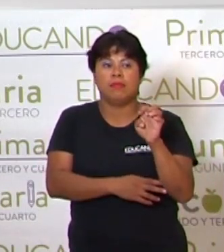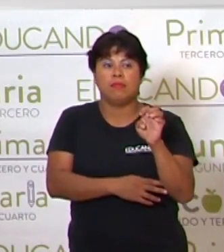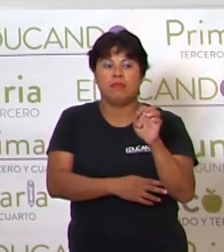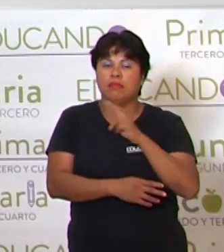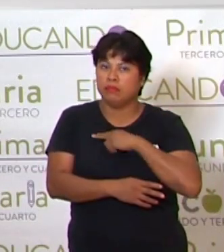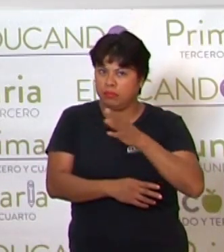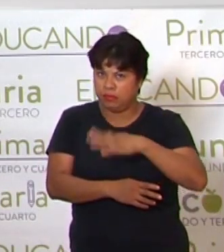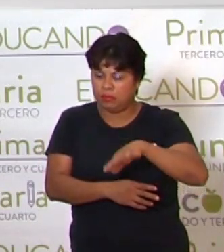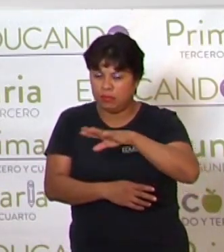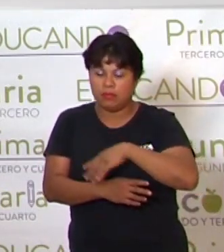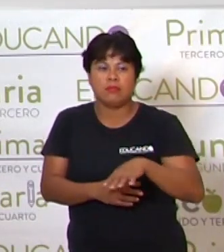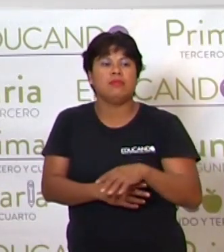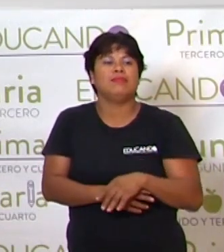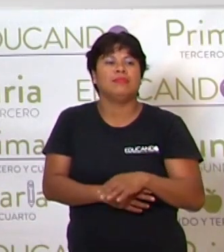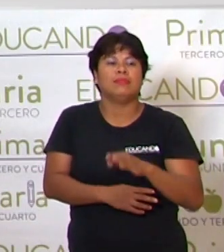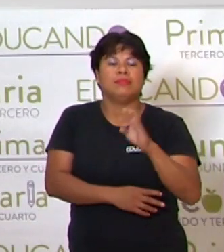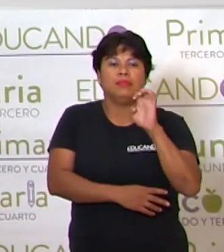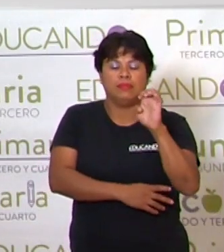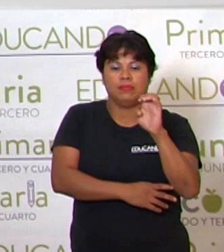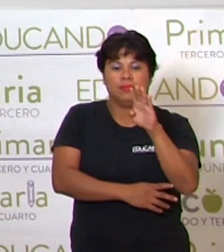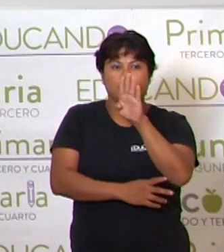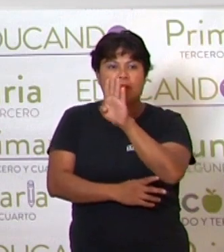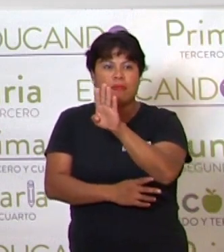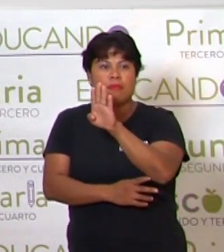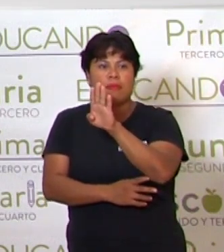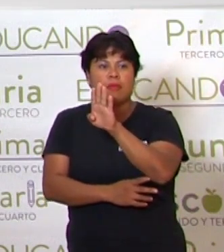buscarlo por acá que no esté, B,